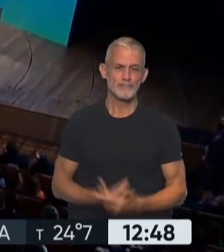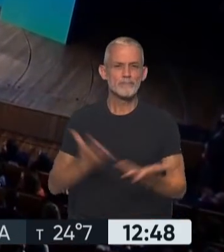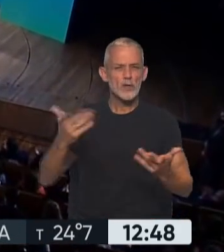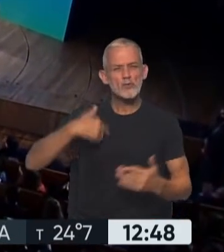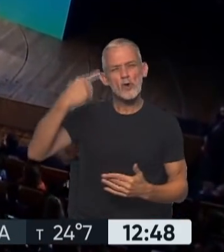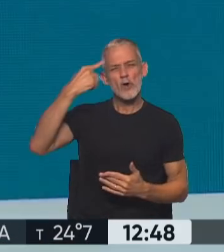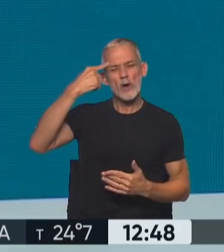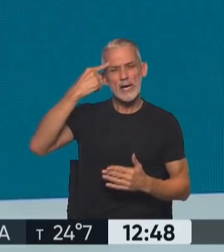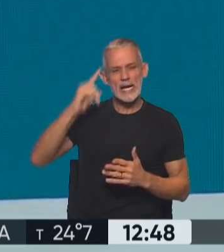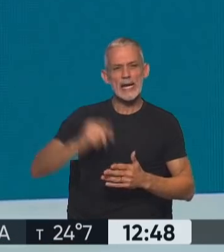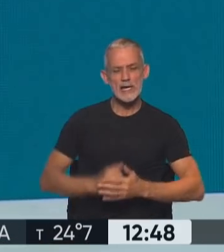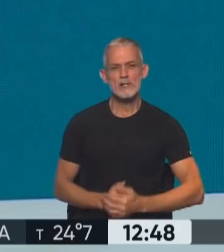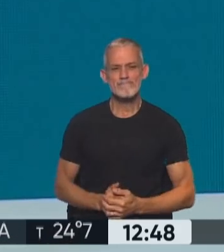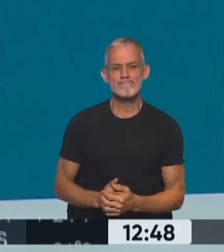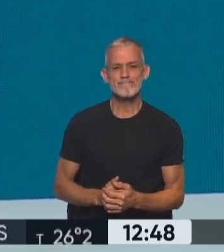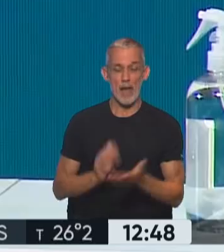Creo